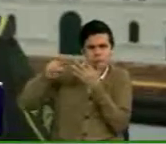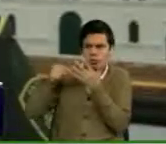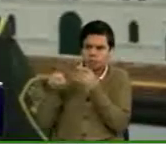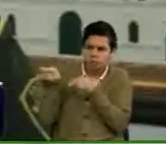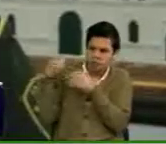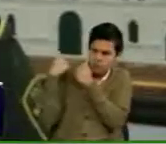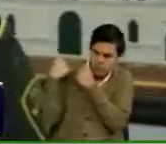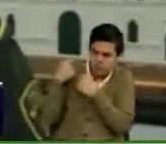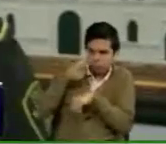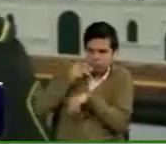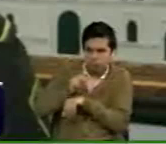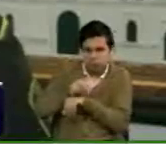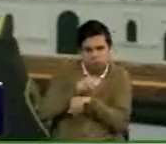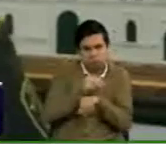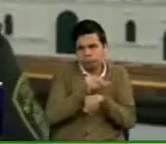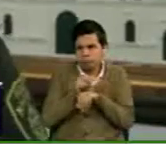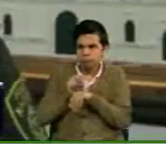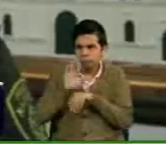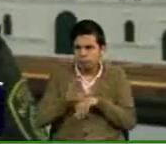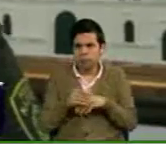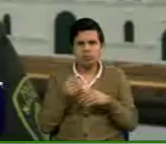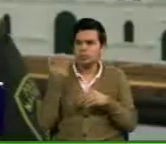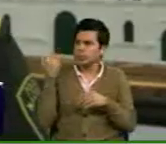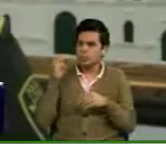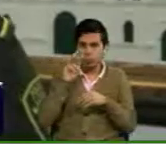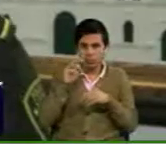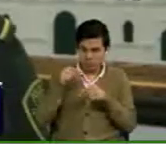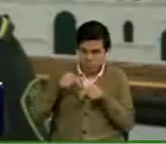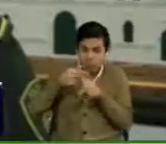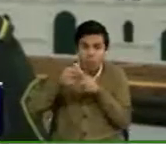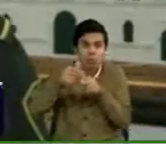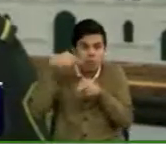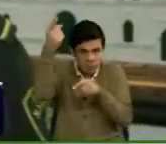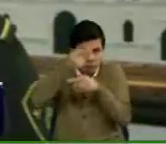De todo el dispositivo de seguridad durante estos últimos 8 días y también el día de las elecciones.